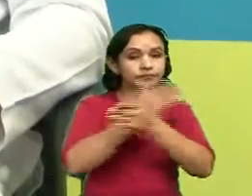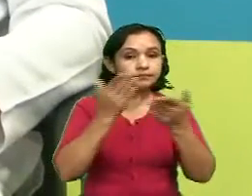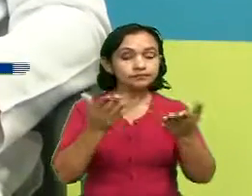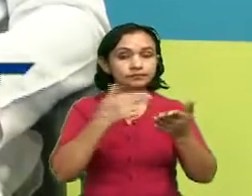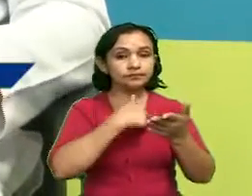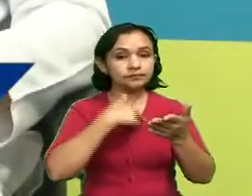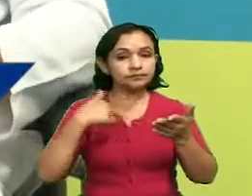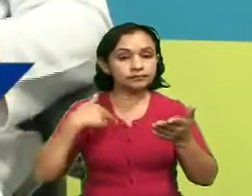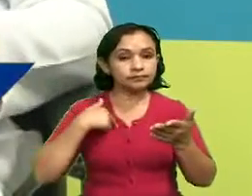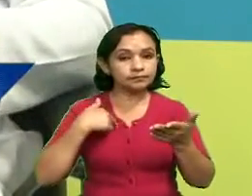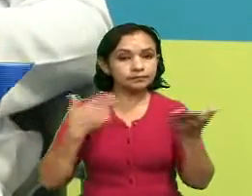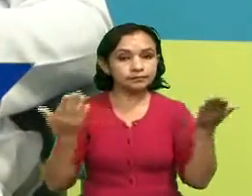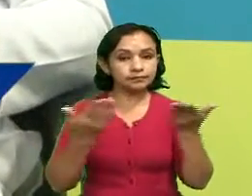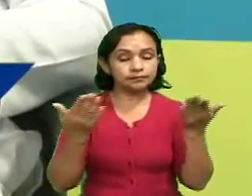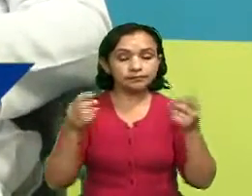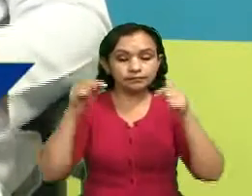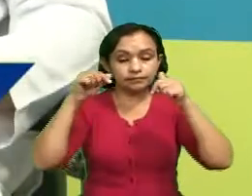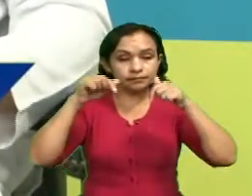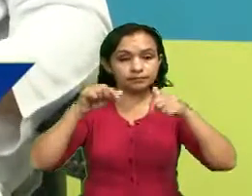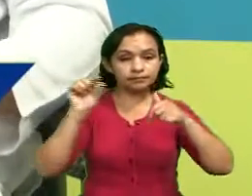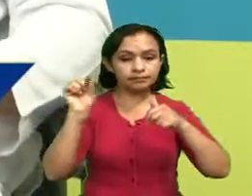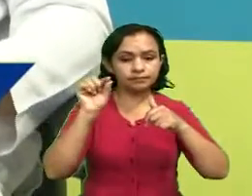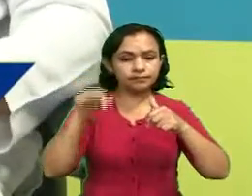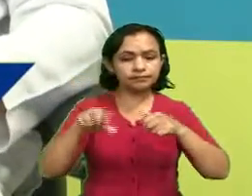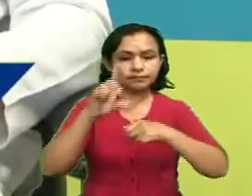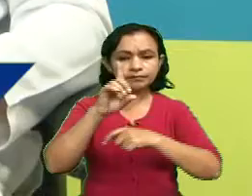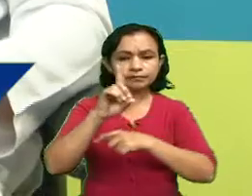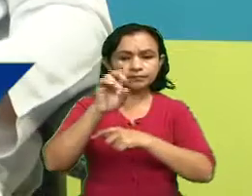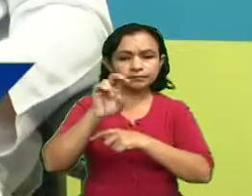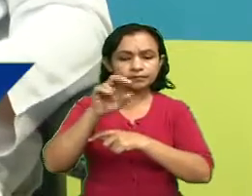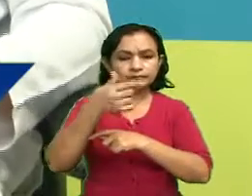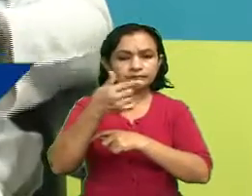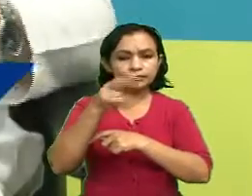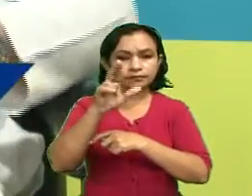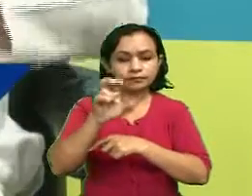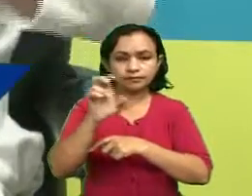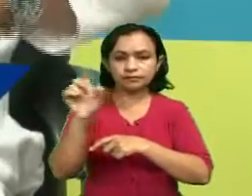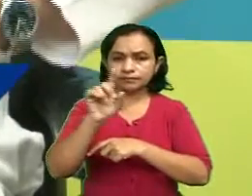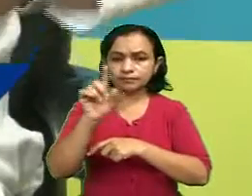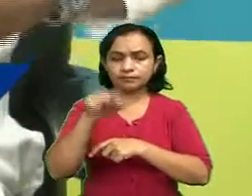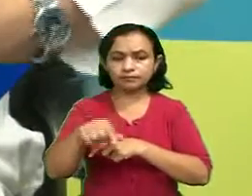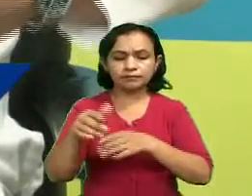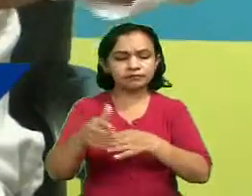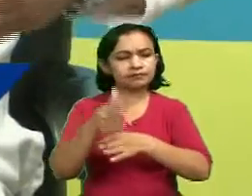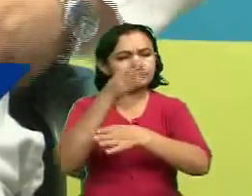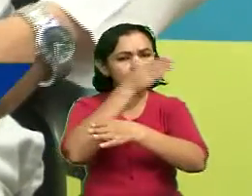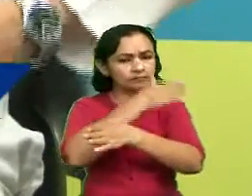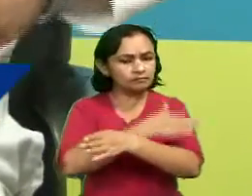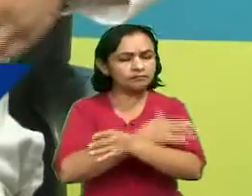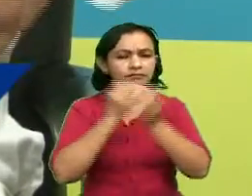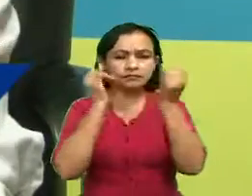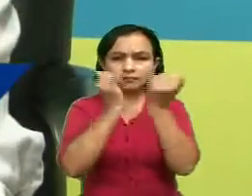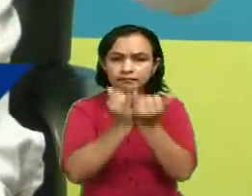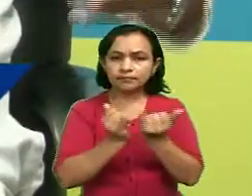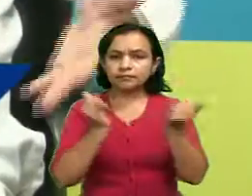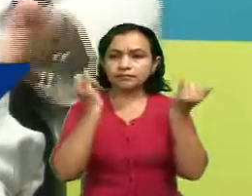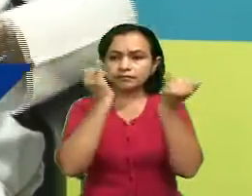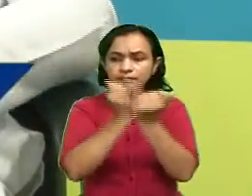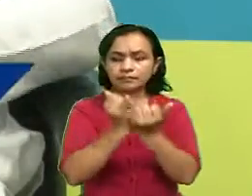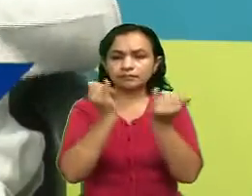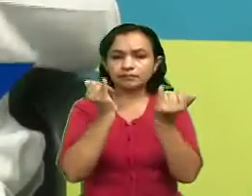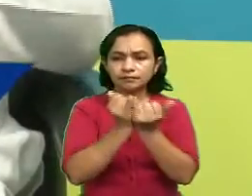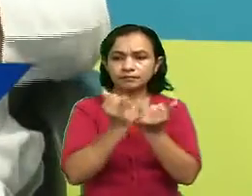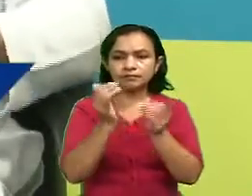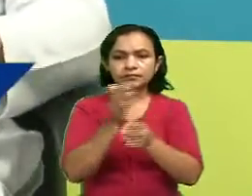hemos venido, no solamente porque ahorita tenemos casos de dengue, estamos haciendo acciones, sino que estas acciones se han venido realizando en ocasiones